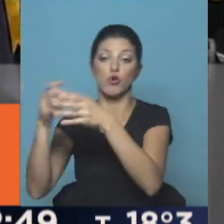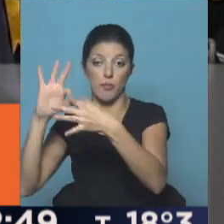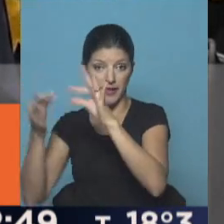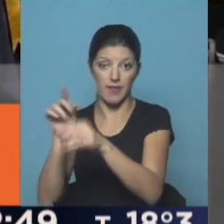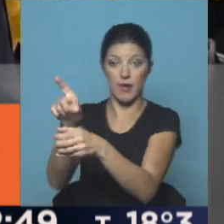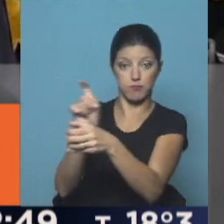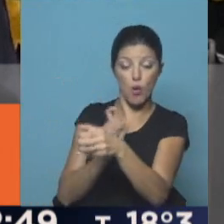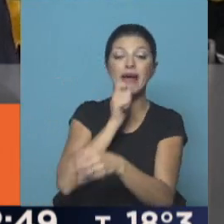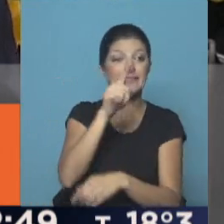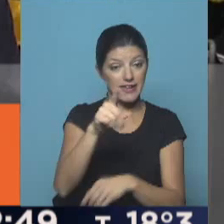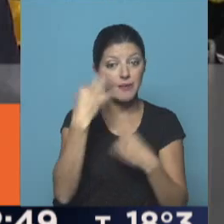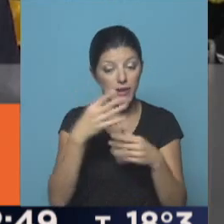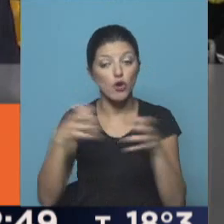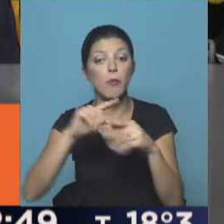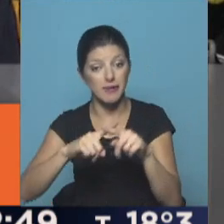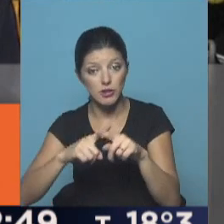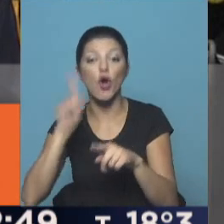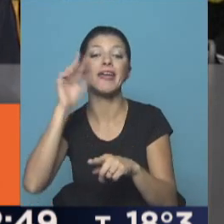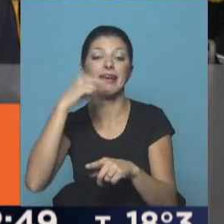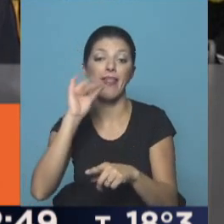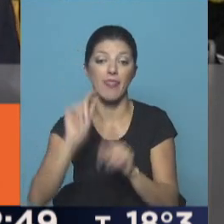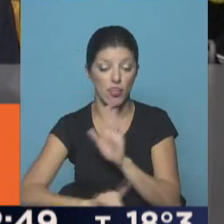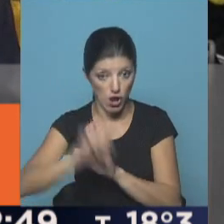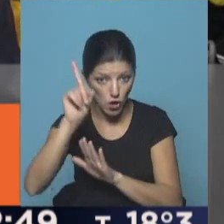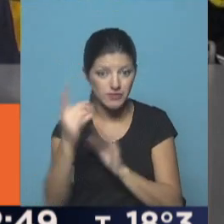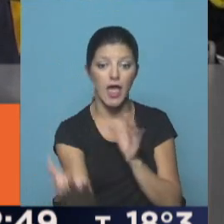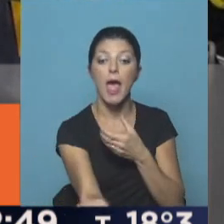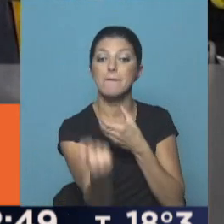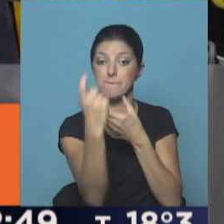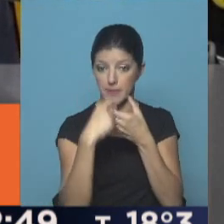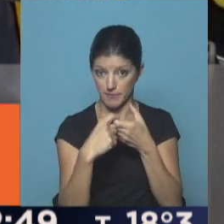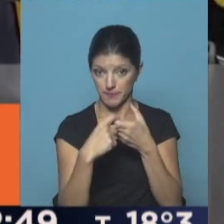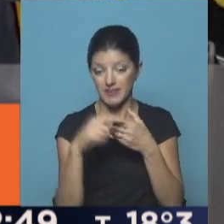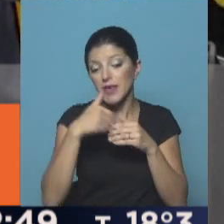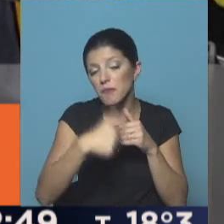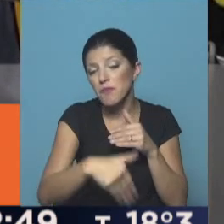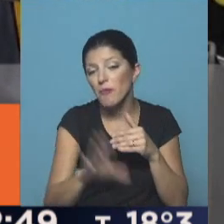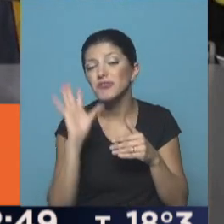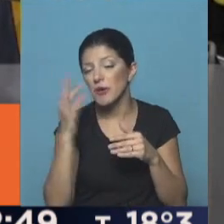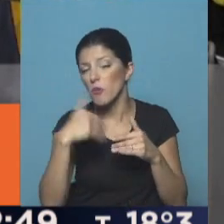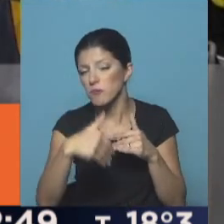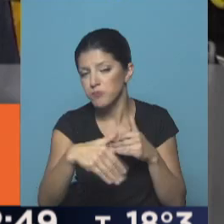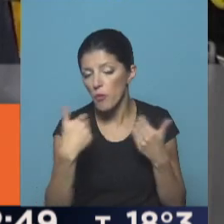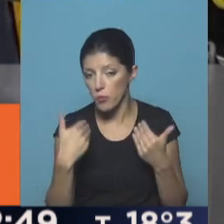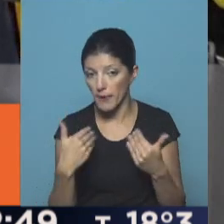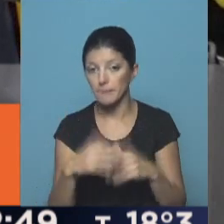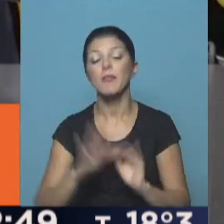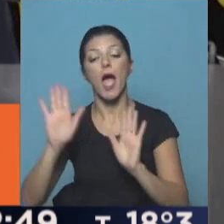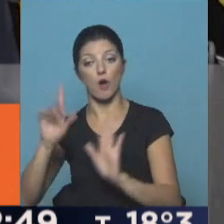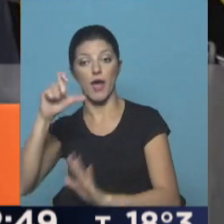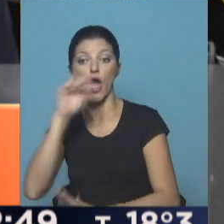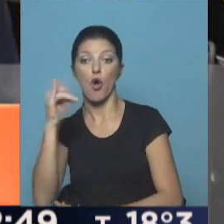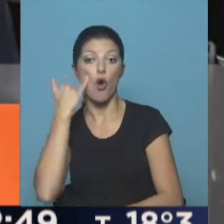del Norte, y de allí en más podremos ver qué se avisora en el panorama. Lo cierto es que muy probablemente la oposición de Corbyn sea ahora